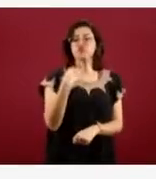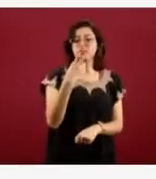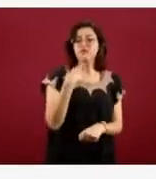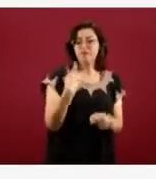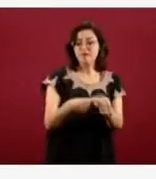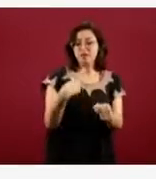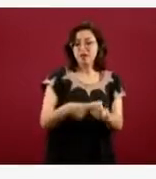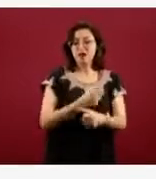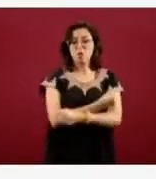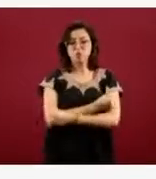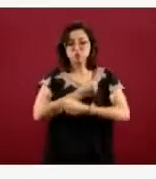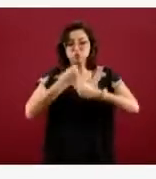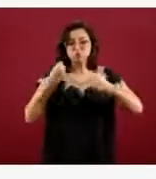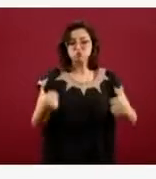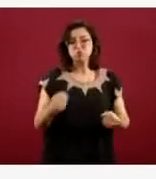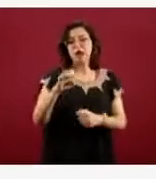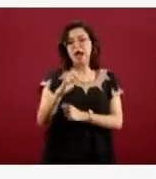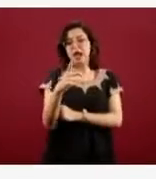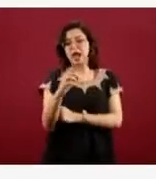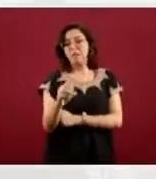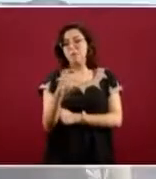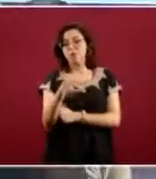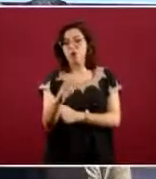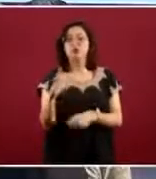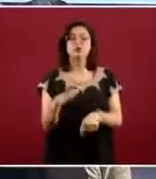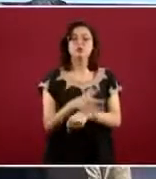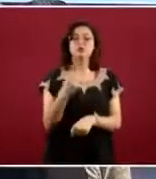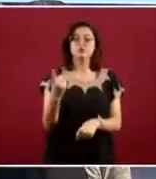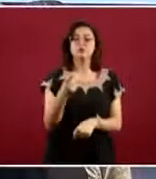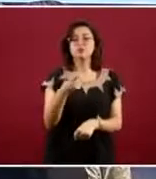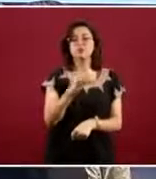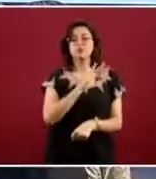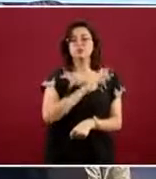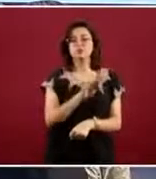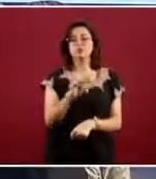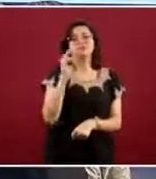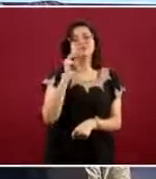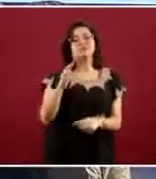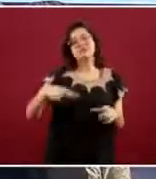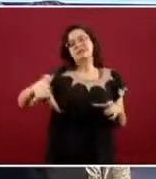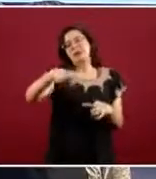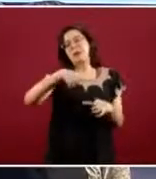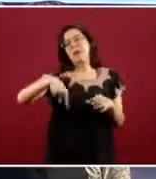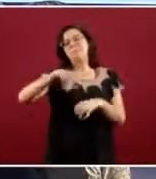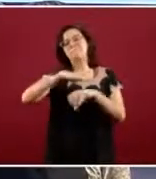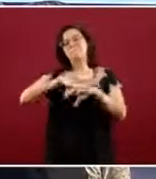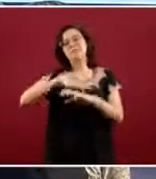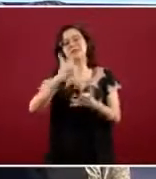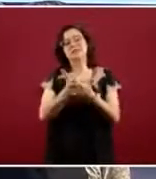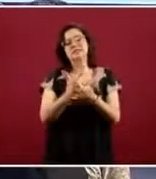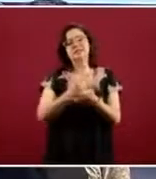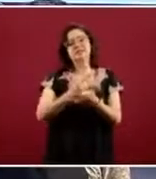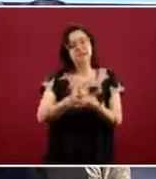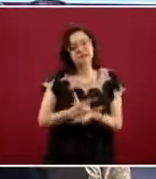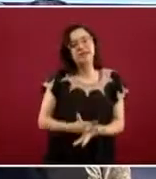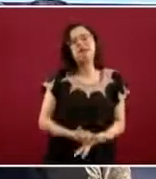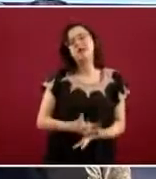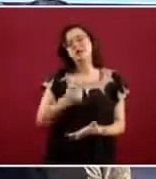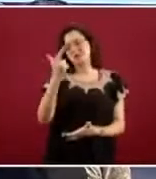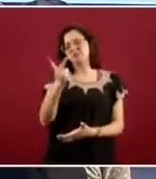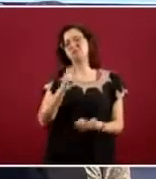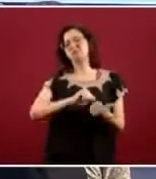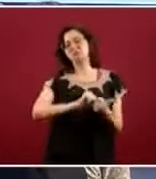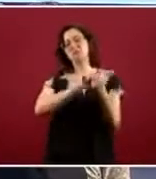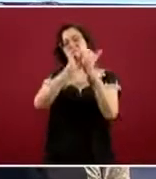con alguna enfermedad pulmonar, porque como pueden ver ustedes son de las principales también comorbilidades y factores de